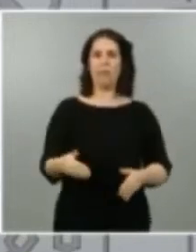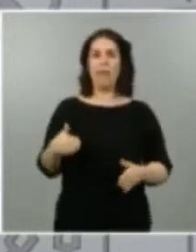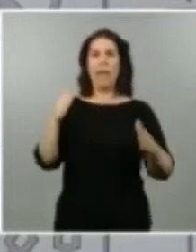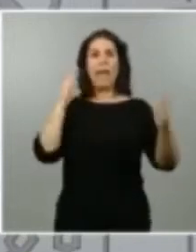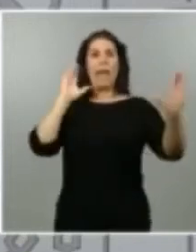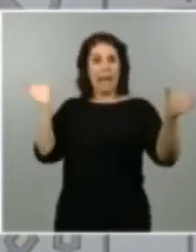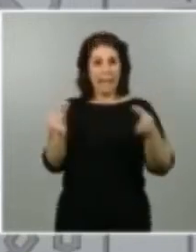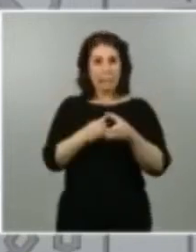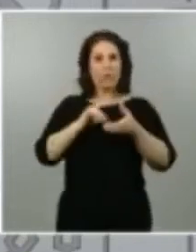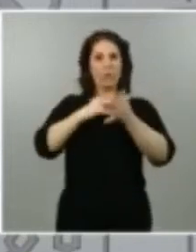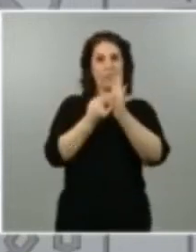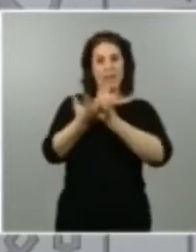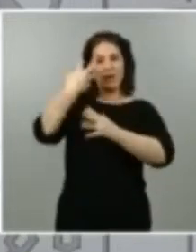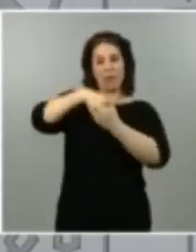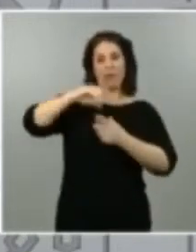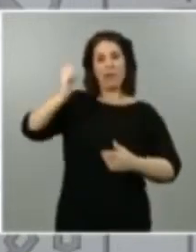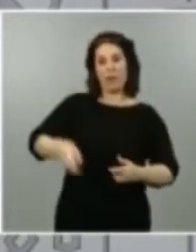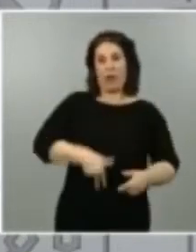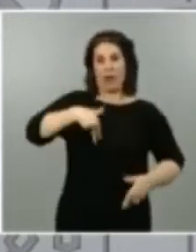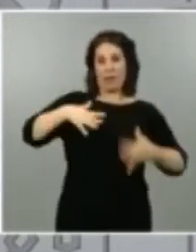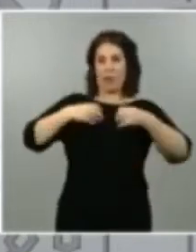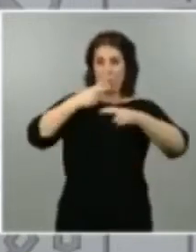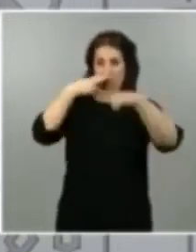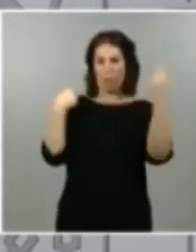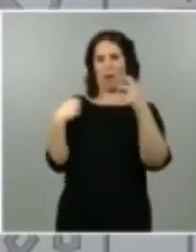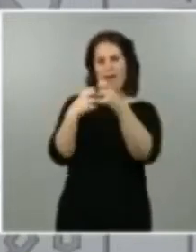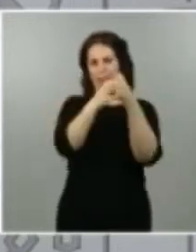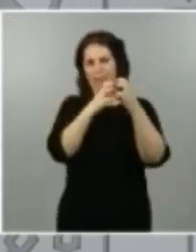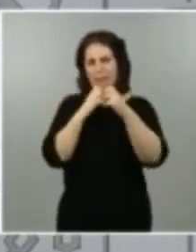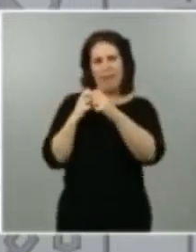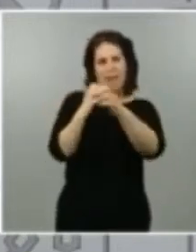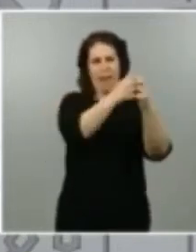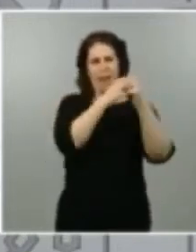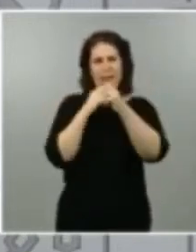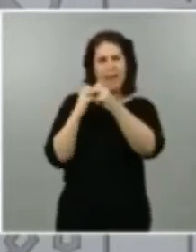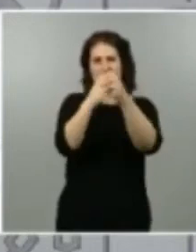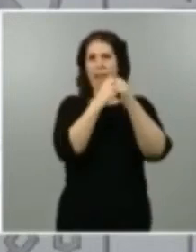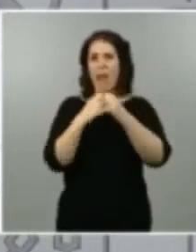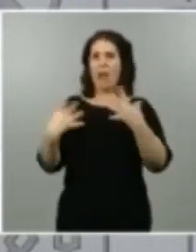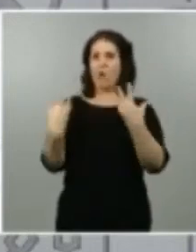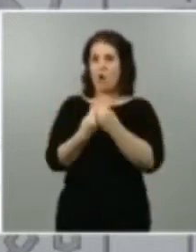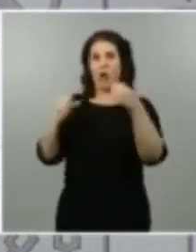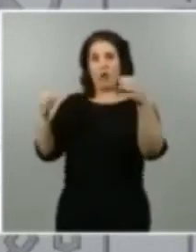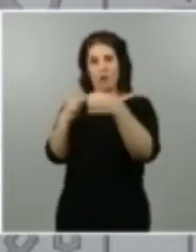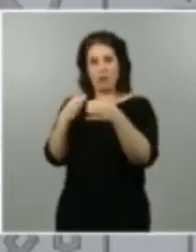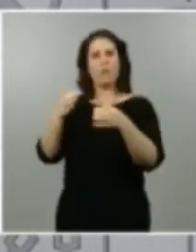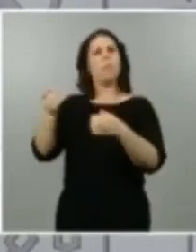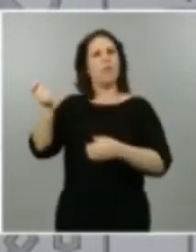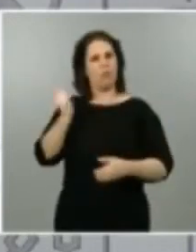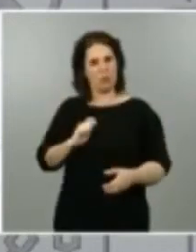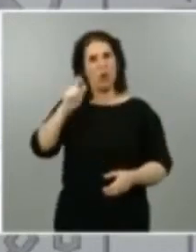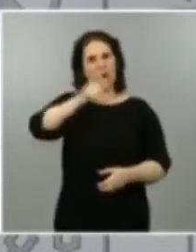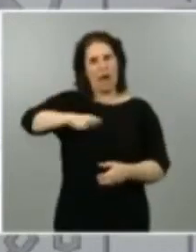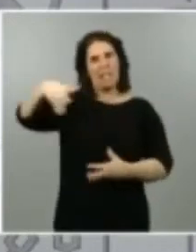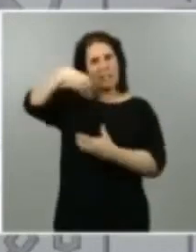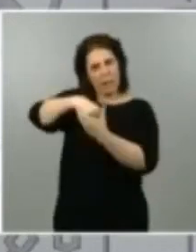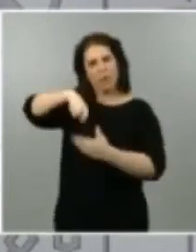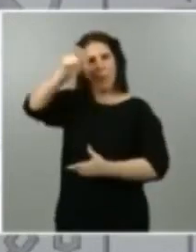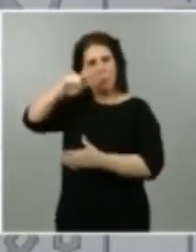después de muchísimas discusiones muy intensas con todo el equipo profesional de profesionales de la comunidad valenciana